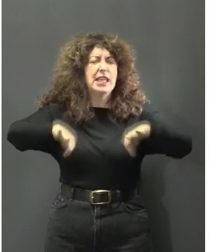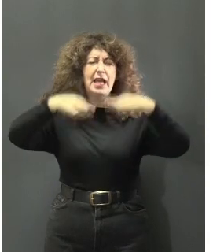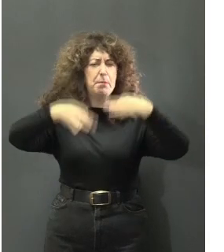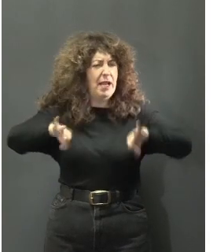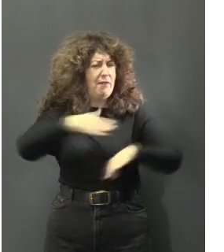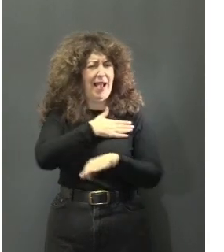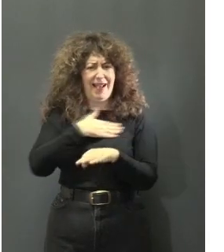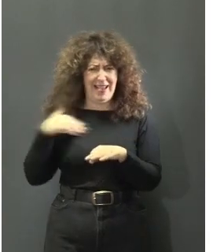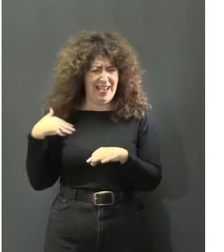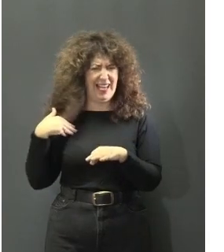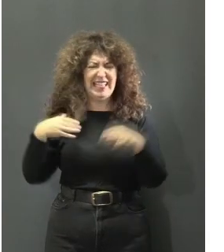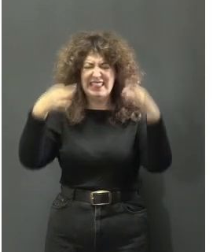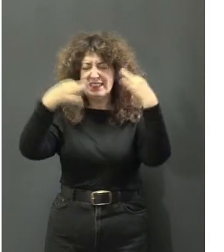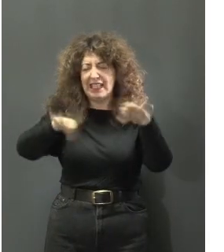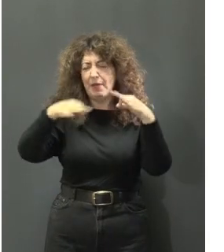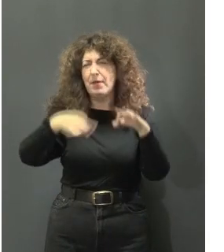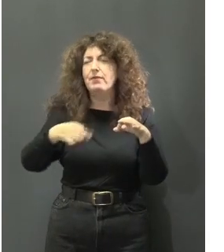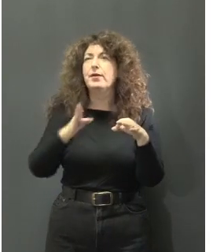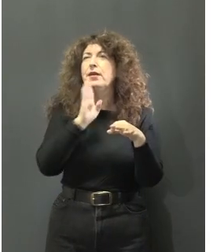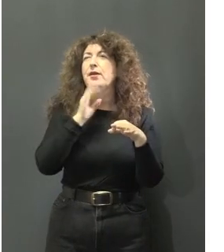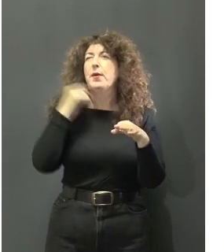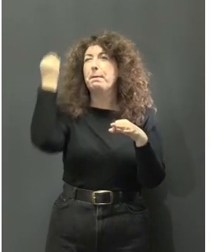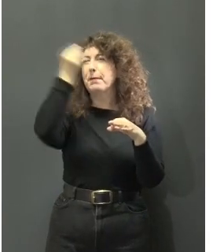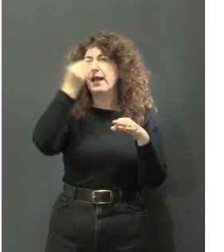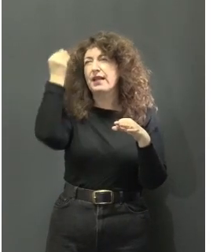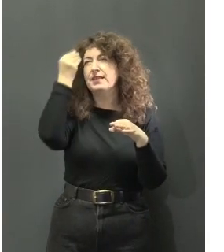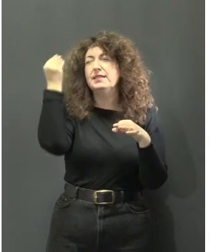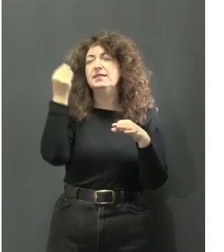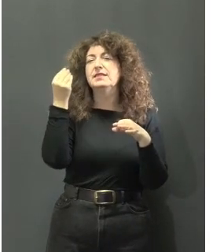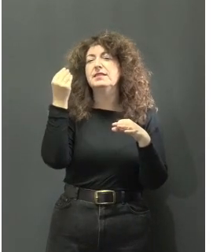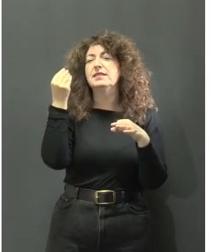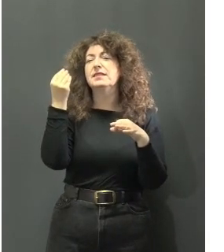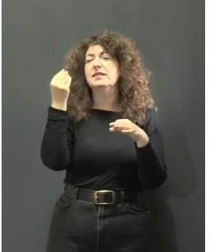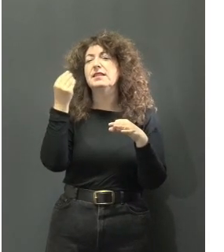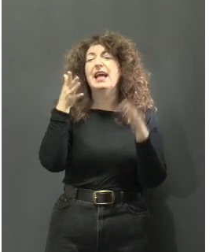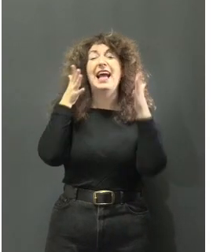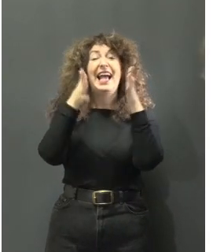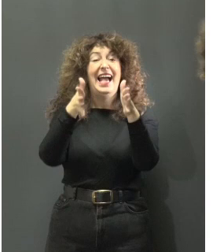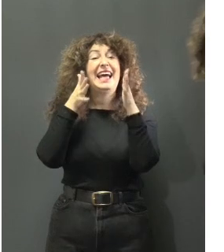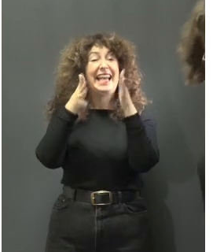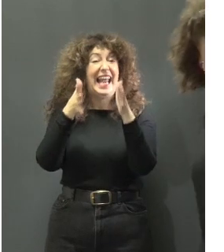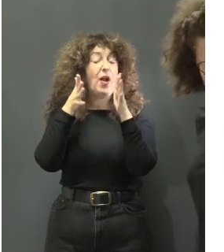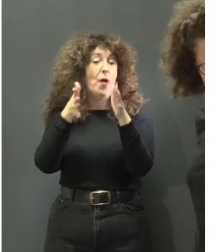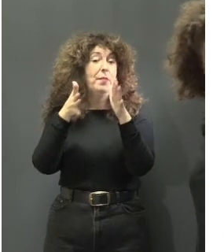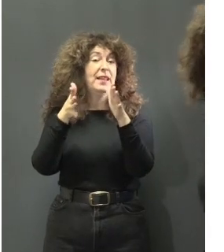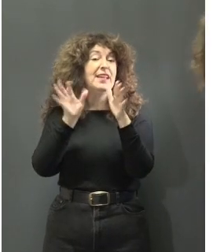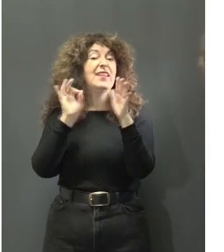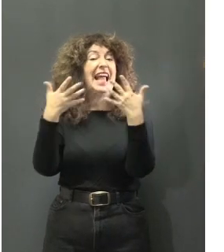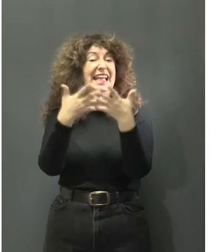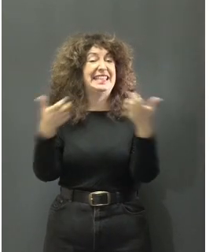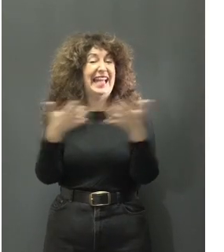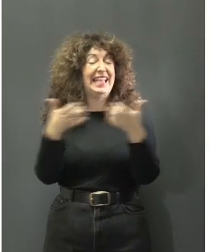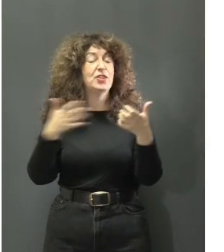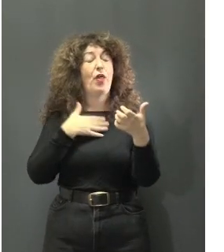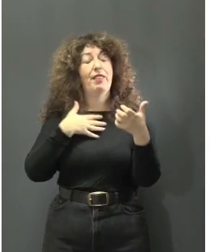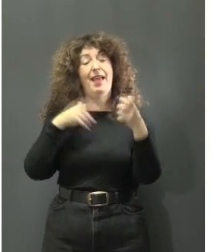poco. Estaba pensando que una de las recomendaciones de algunos textos que tiene Plena Inclusión es que un documento